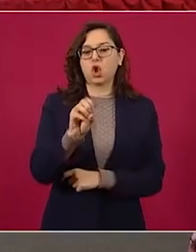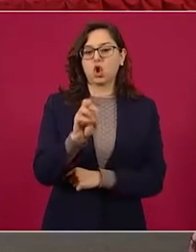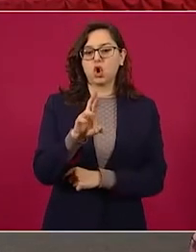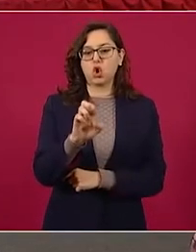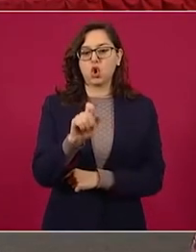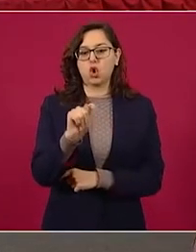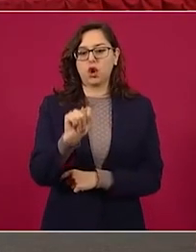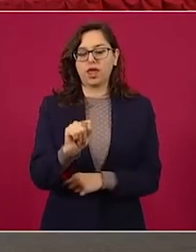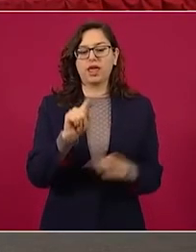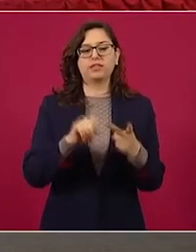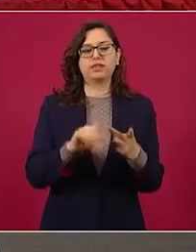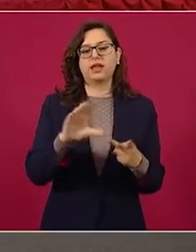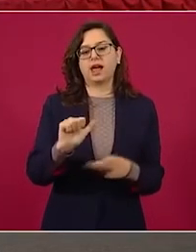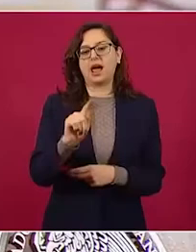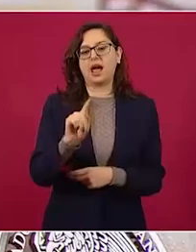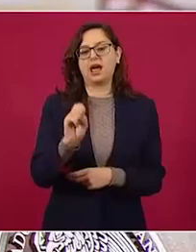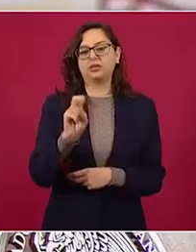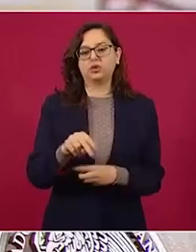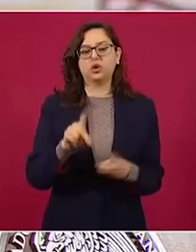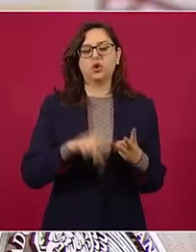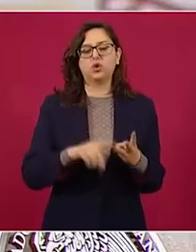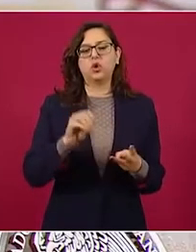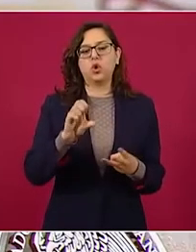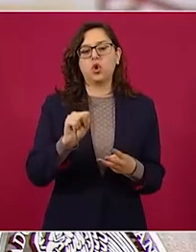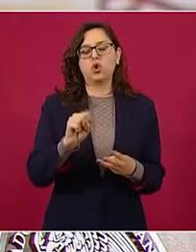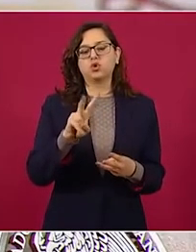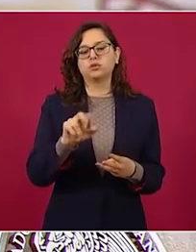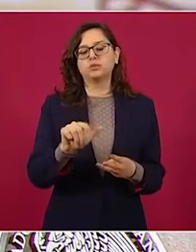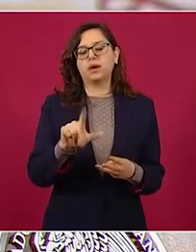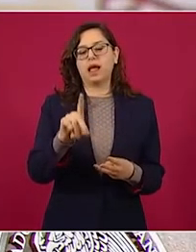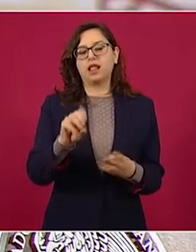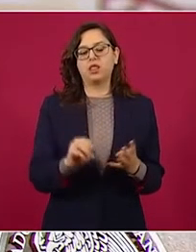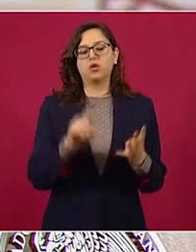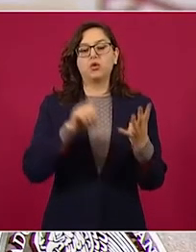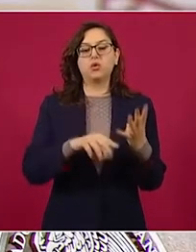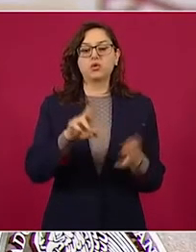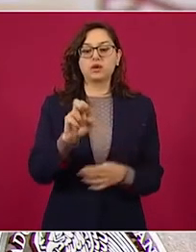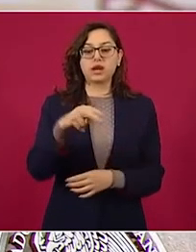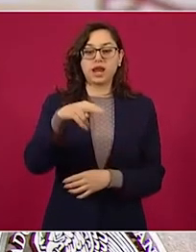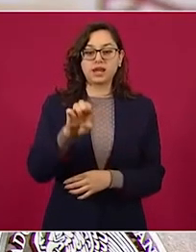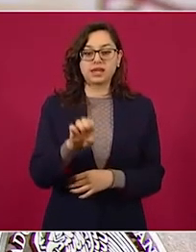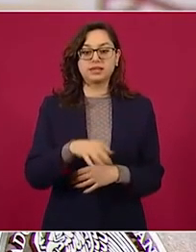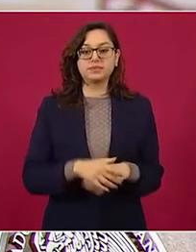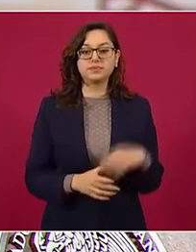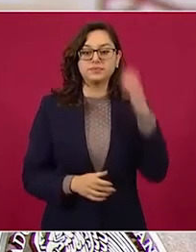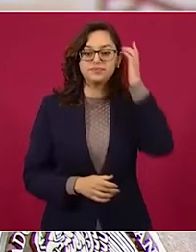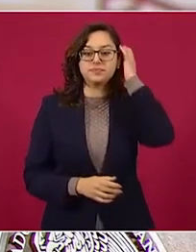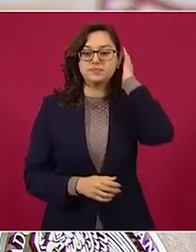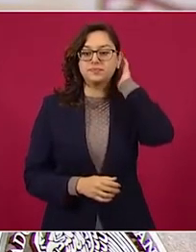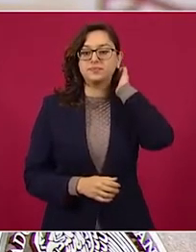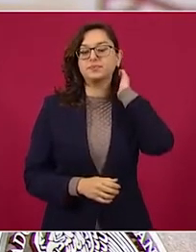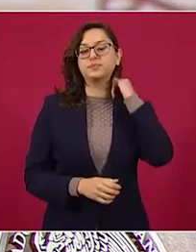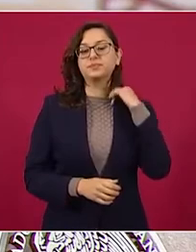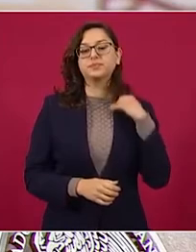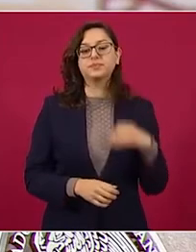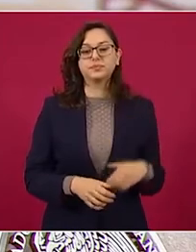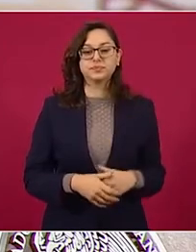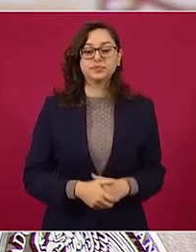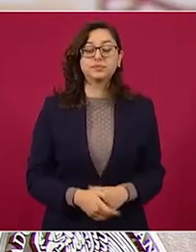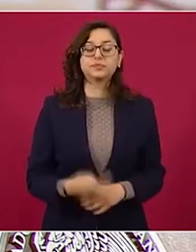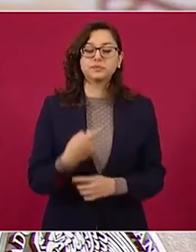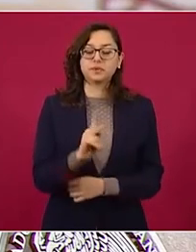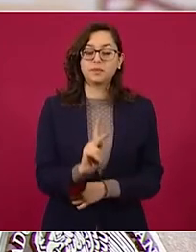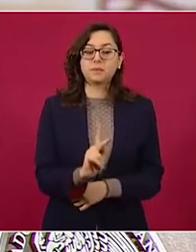Catón, Osvaldo, René Delgado. Pero veamos el alcance que tuvo este